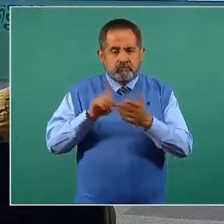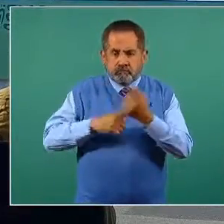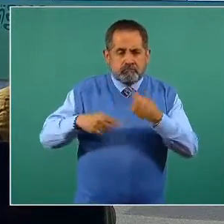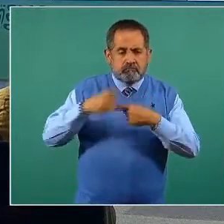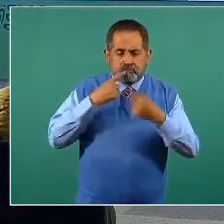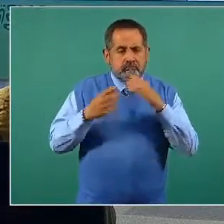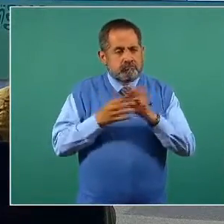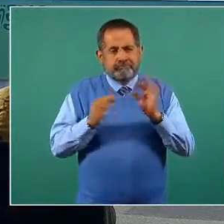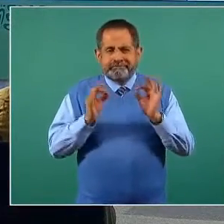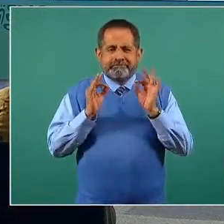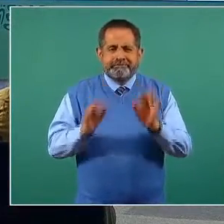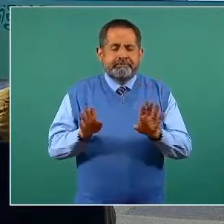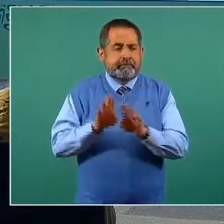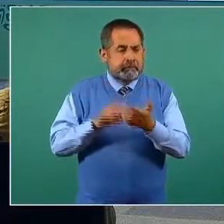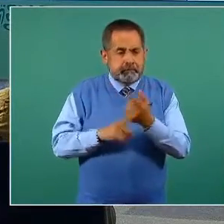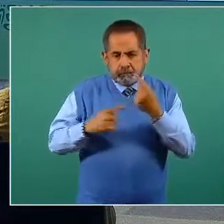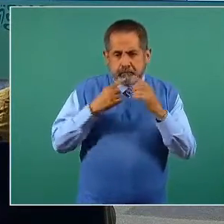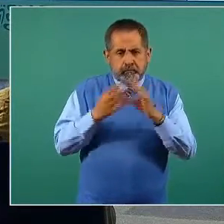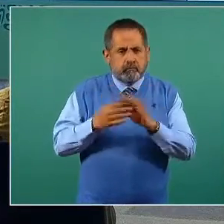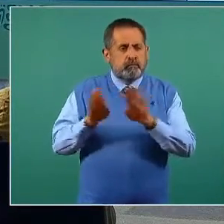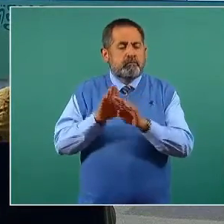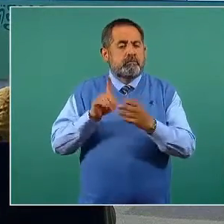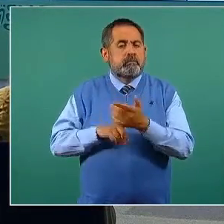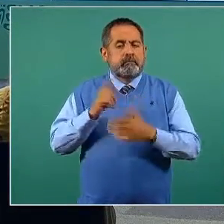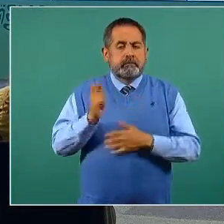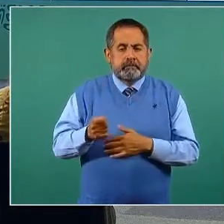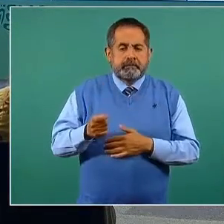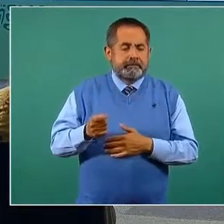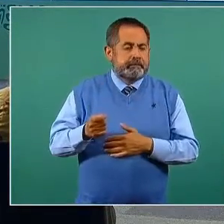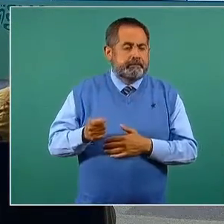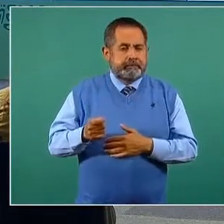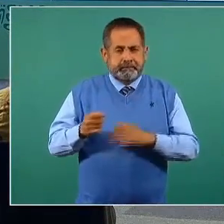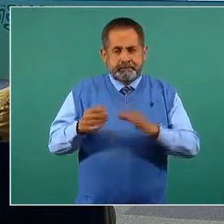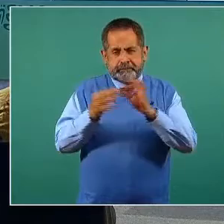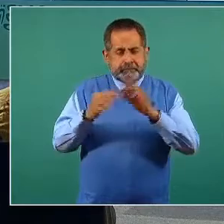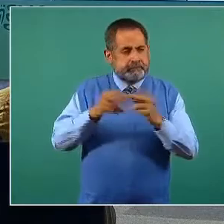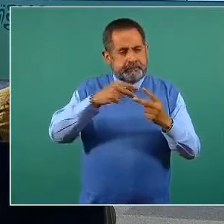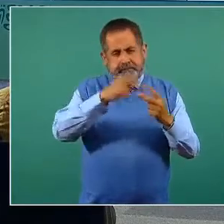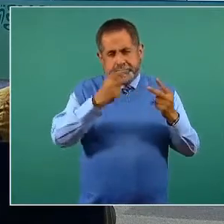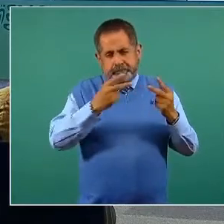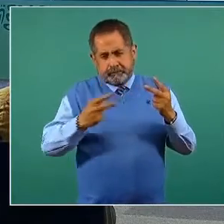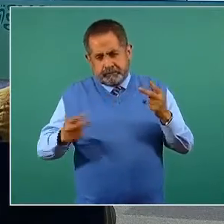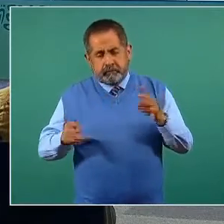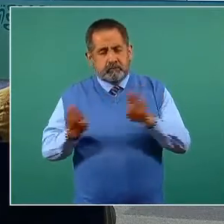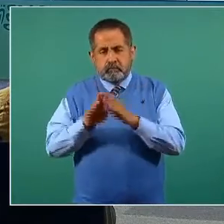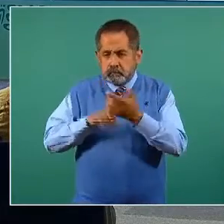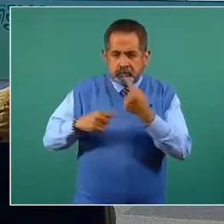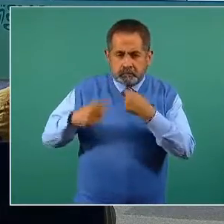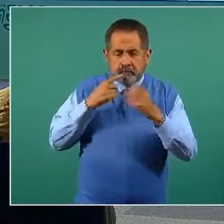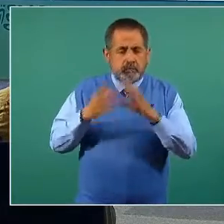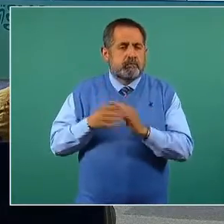enfermedad grave y crítica, se mantiene la tendencia descendente y se mantiene